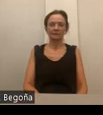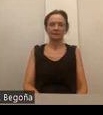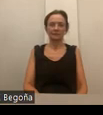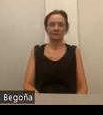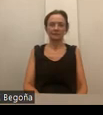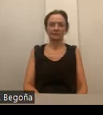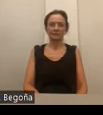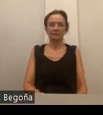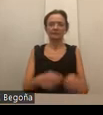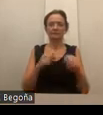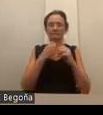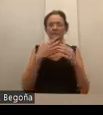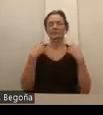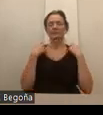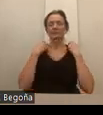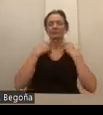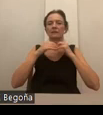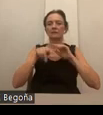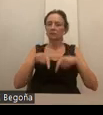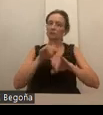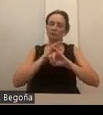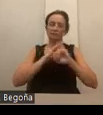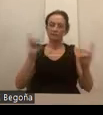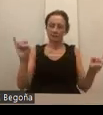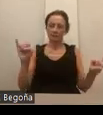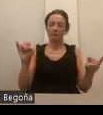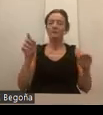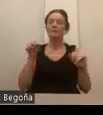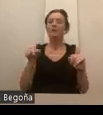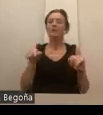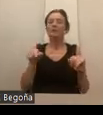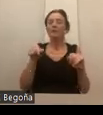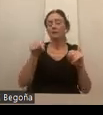Vale, pues lo dejamos entonces por hoy, por esta tarde.